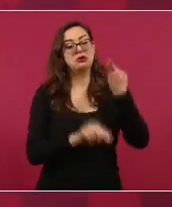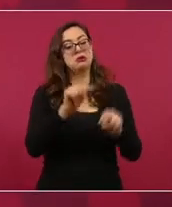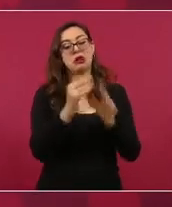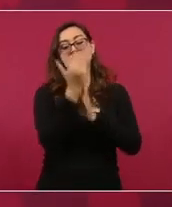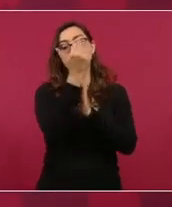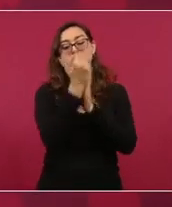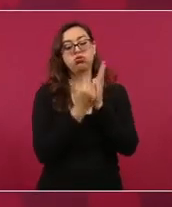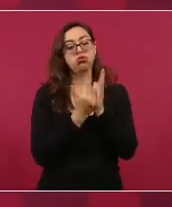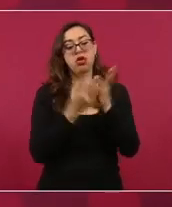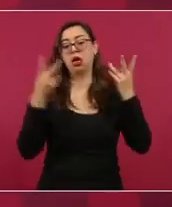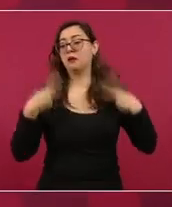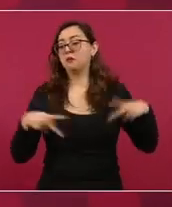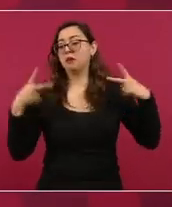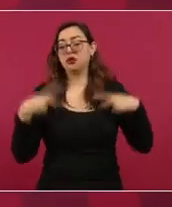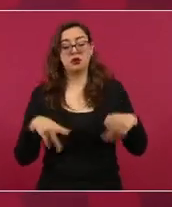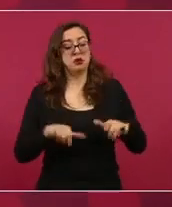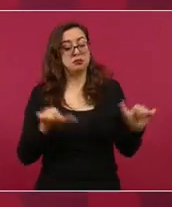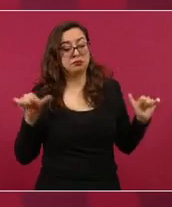Eso es